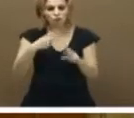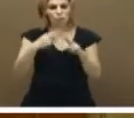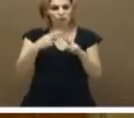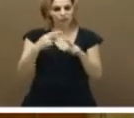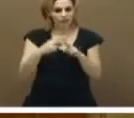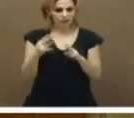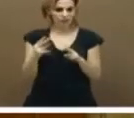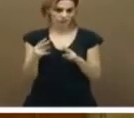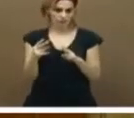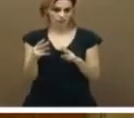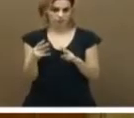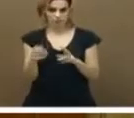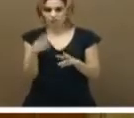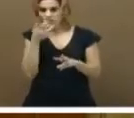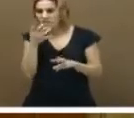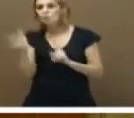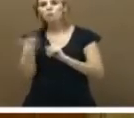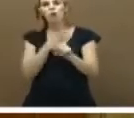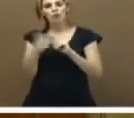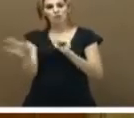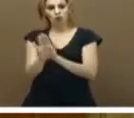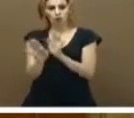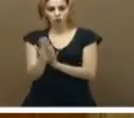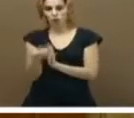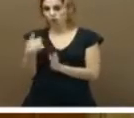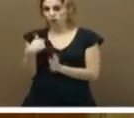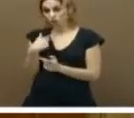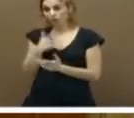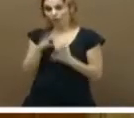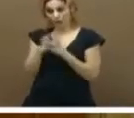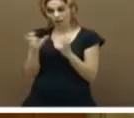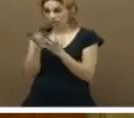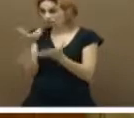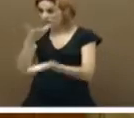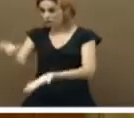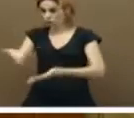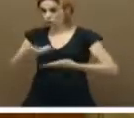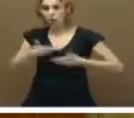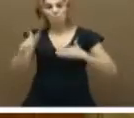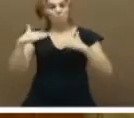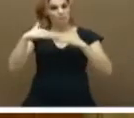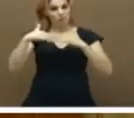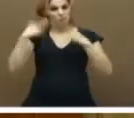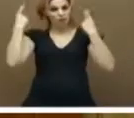violencia de género. Y yo me propongo, con la ayuda de todos ustedes, que seamos capaces de poder, al